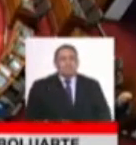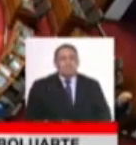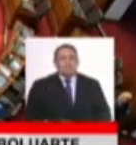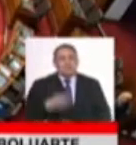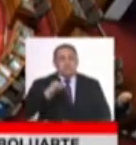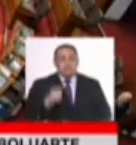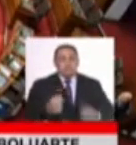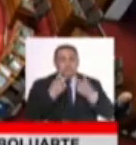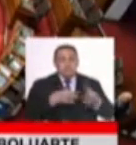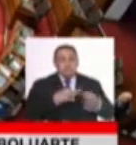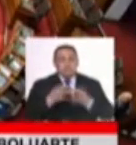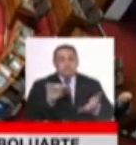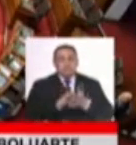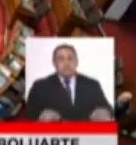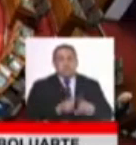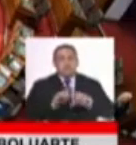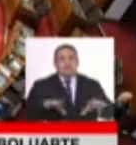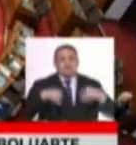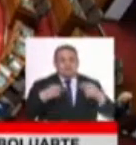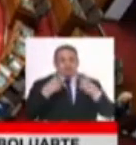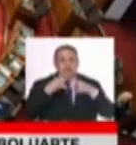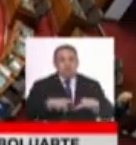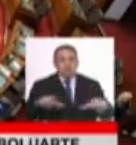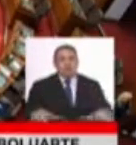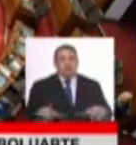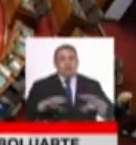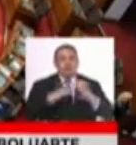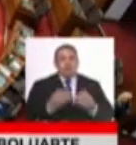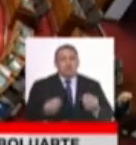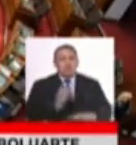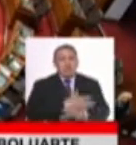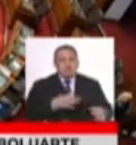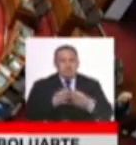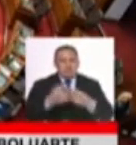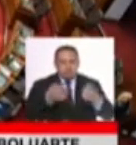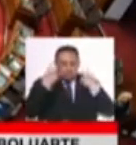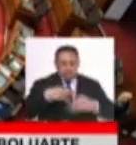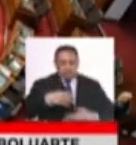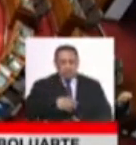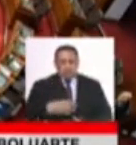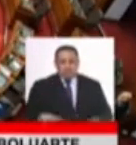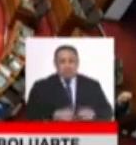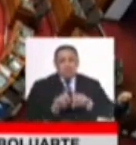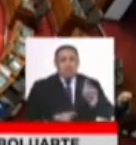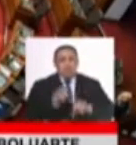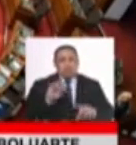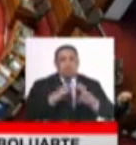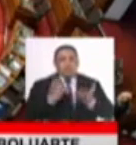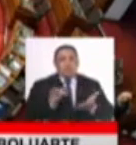disyuntiva. Es difícil lo que le toca a Dina Boluarte. Raúl lo ha explicado varias veces el día de hoy, es en realidad asumir la